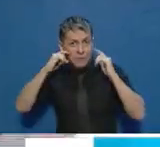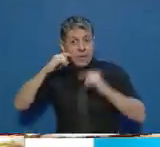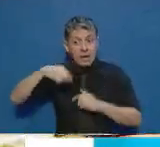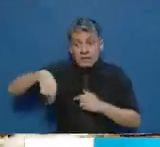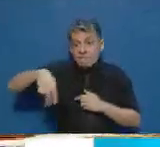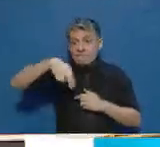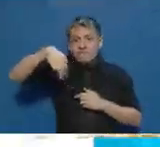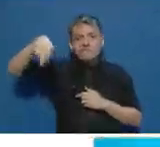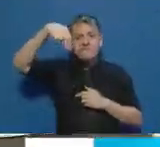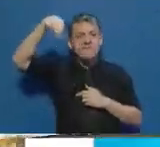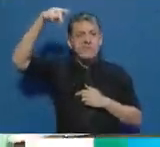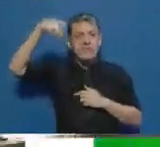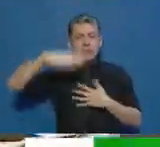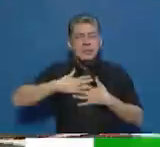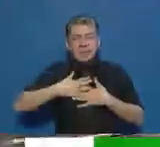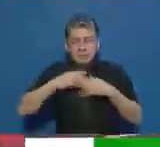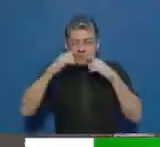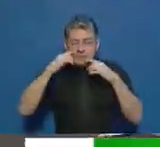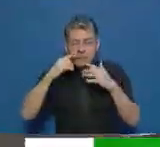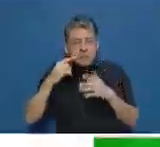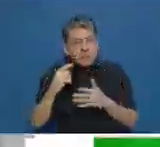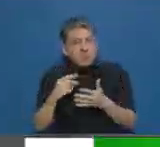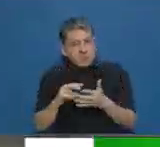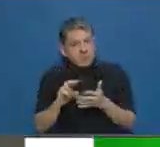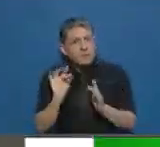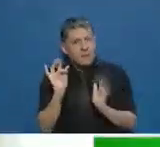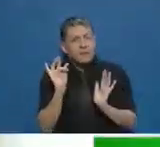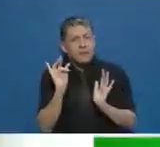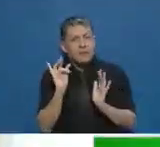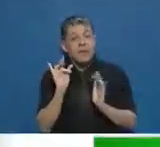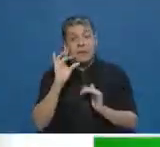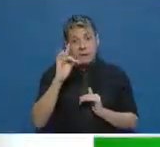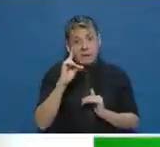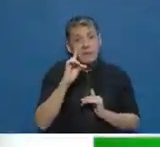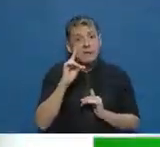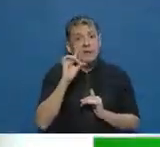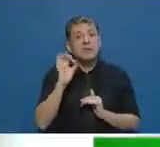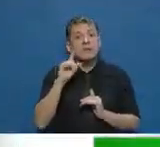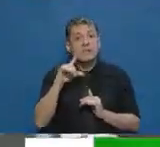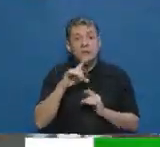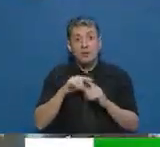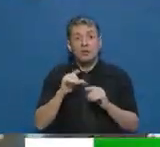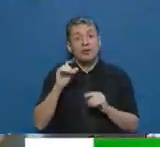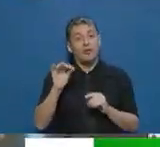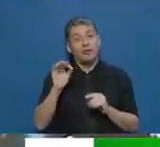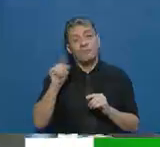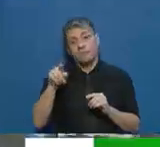N95 es dificultoso y uno reinhala dióxido de carbono. En estos tapabocas comunes, que serían una